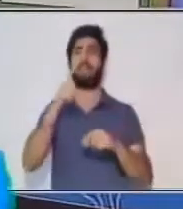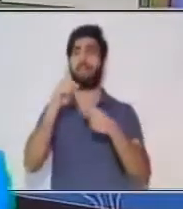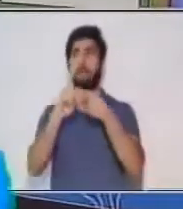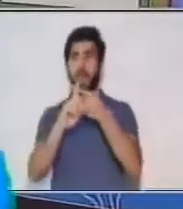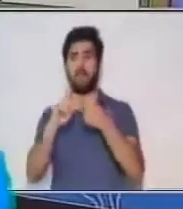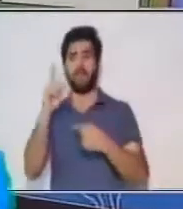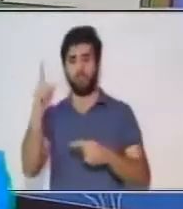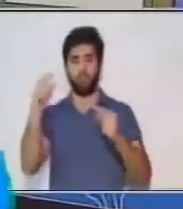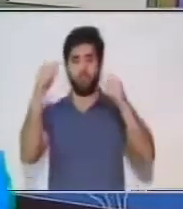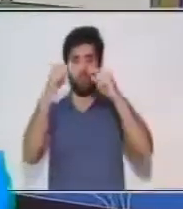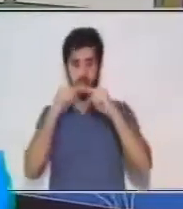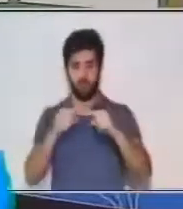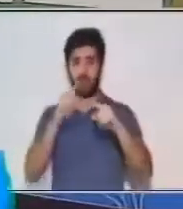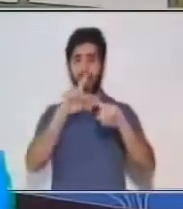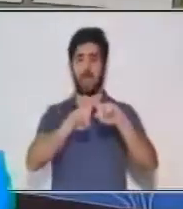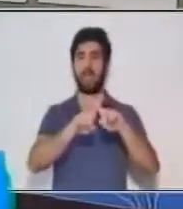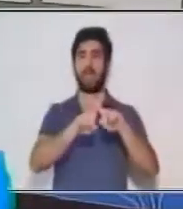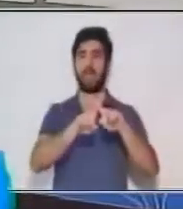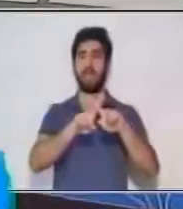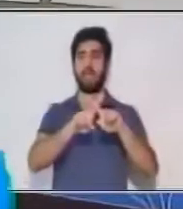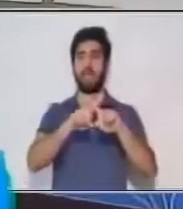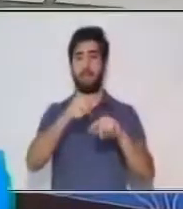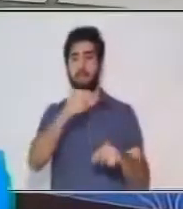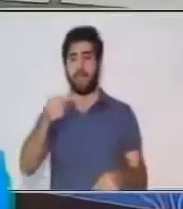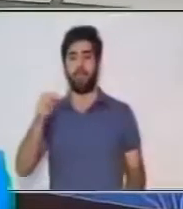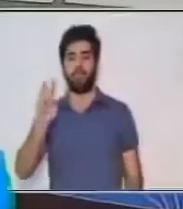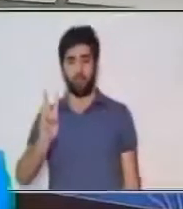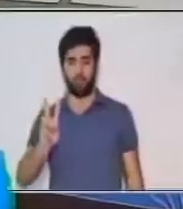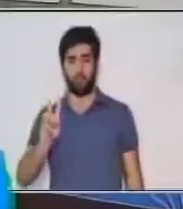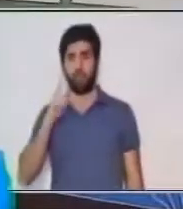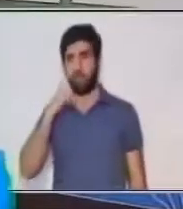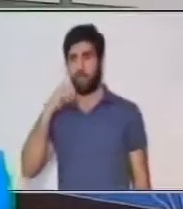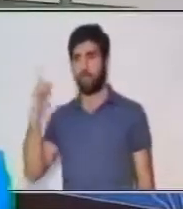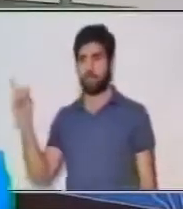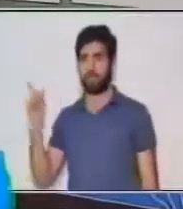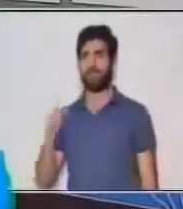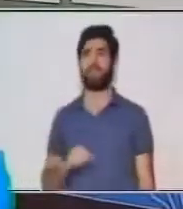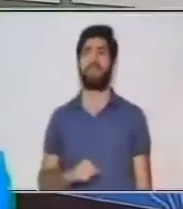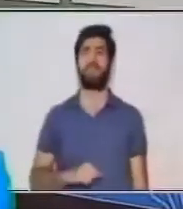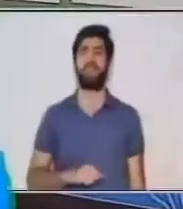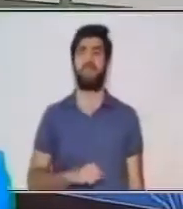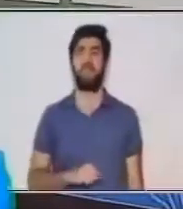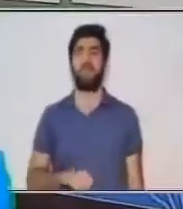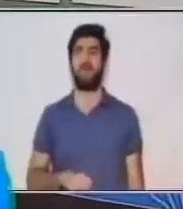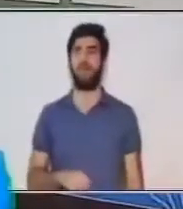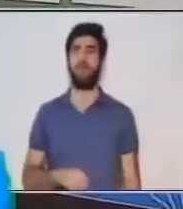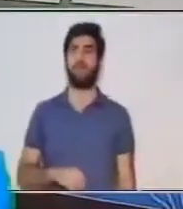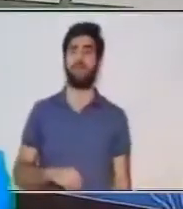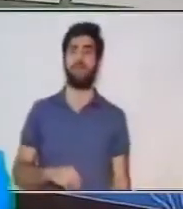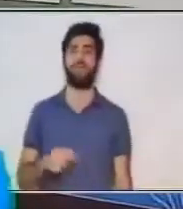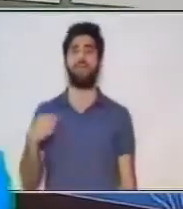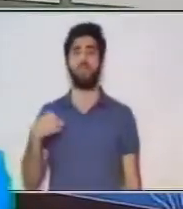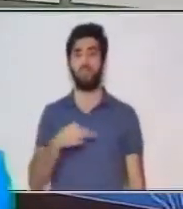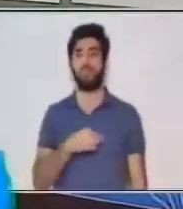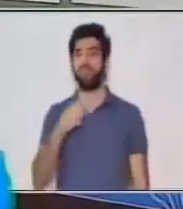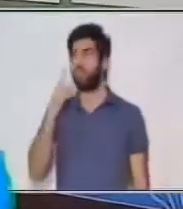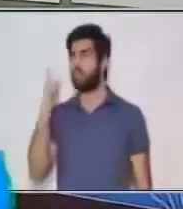2. Para encontrar la asíntota horizontal tenemos dos formas. Vamos a